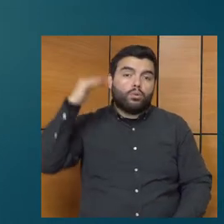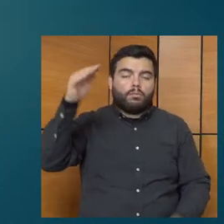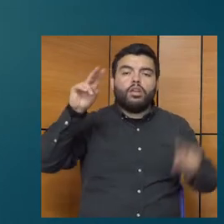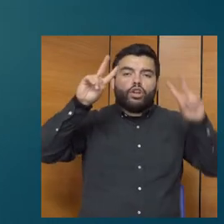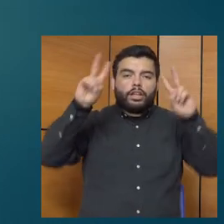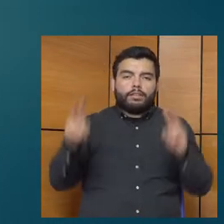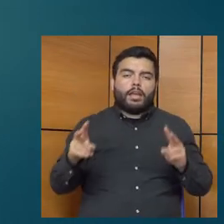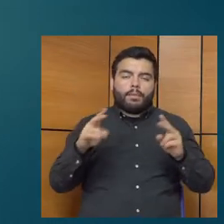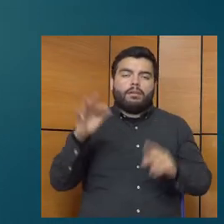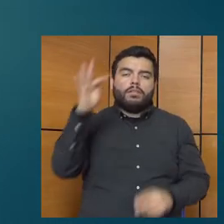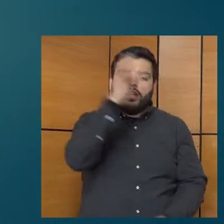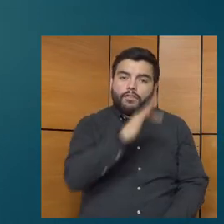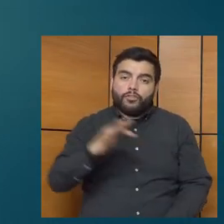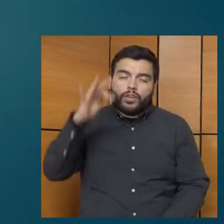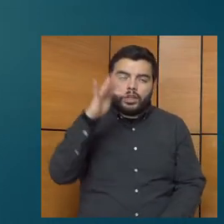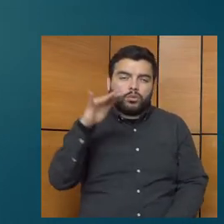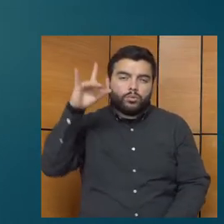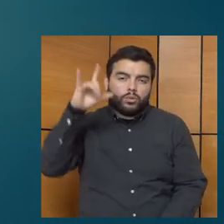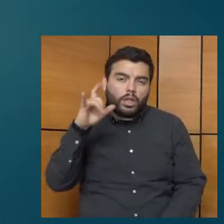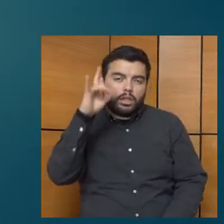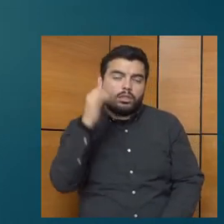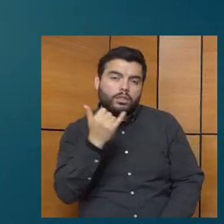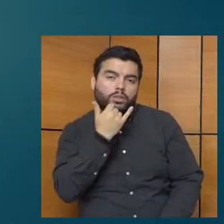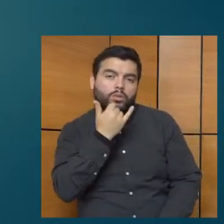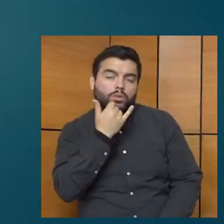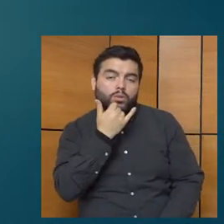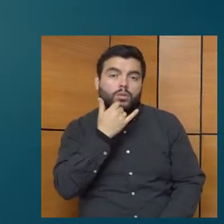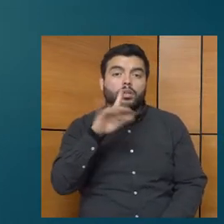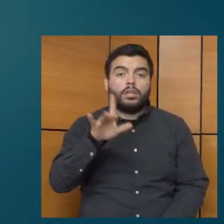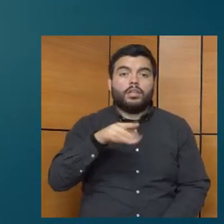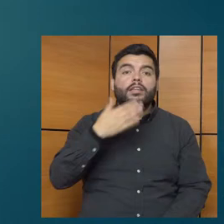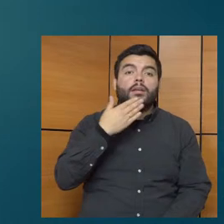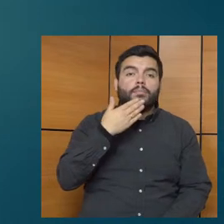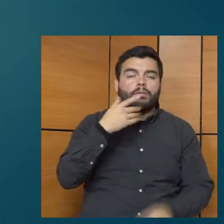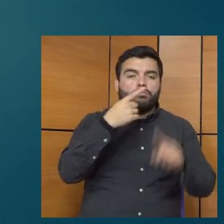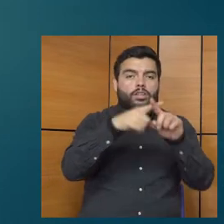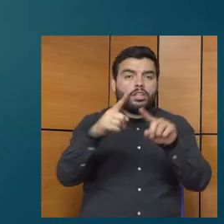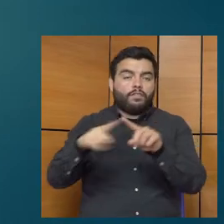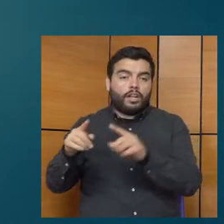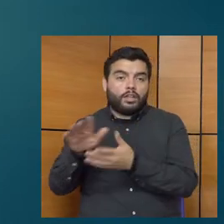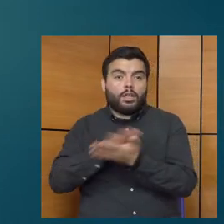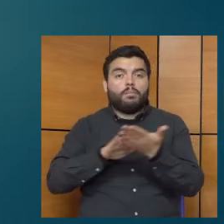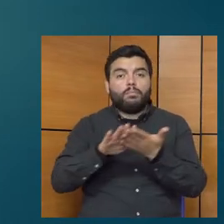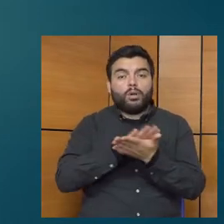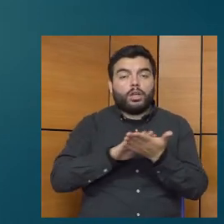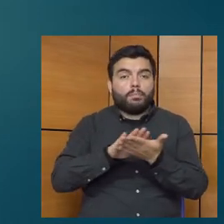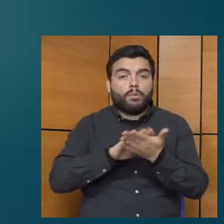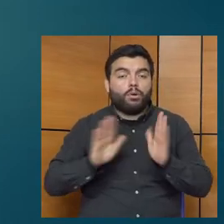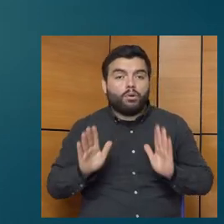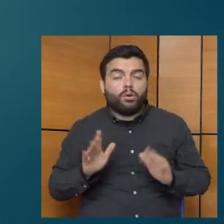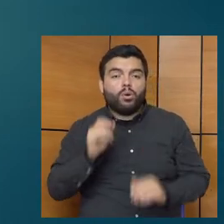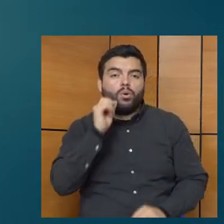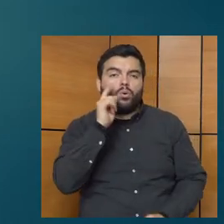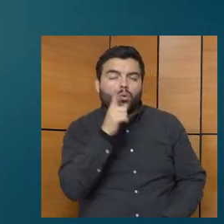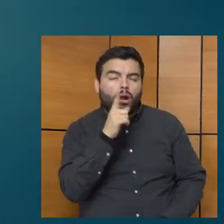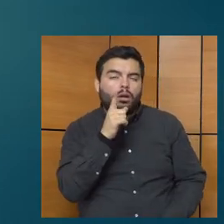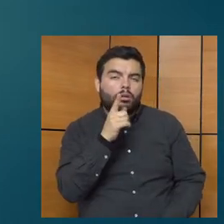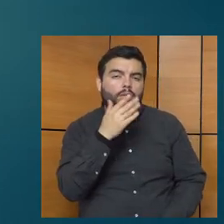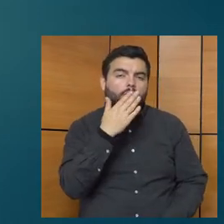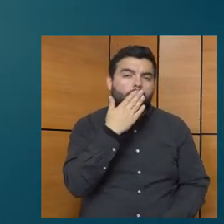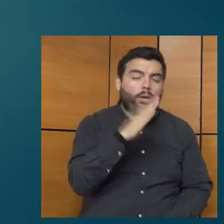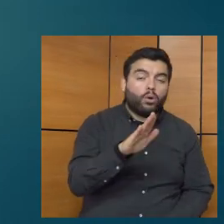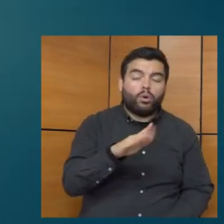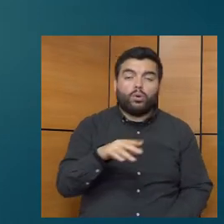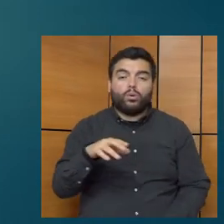sociales. Y el segundo paso, clasificar las variables que pueden ser más discriminantes, saber qué variables puede influir más en esta brecha